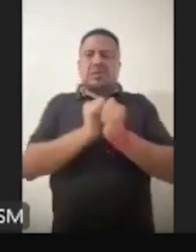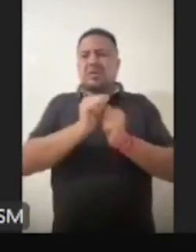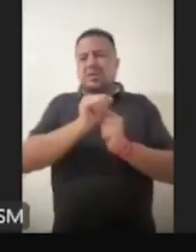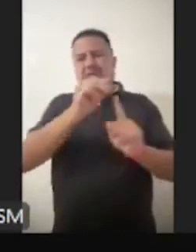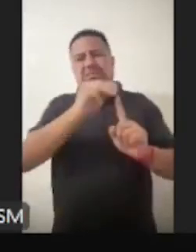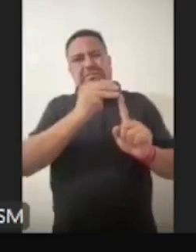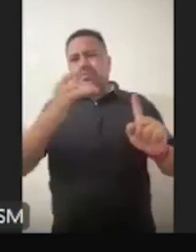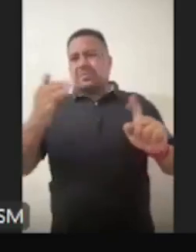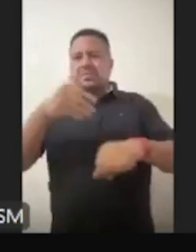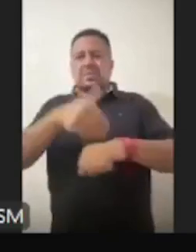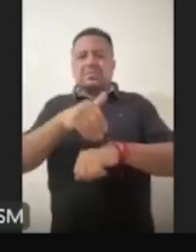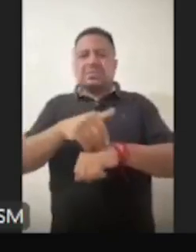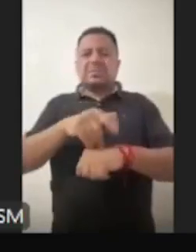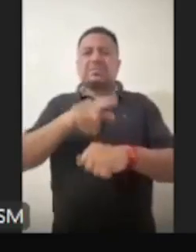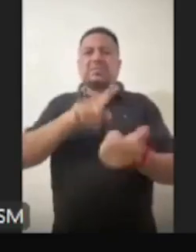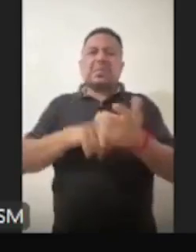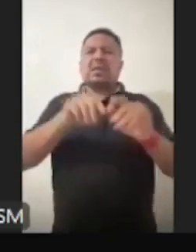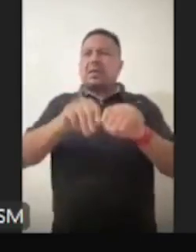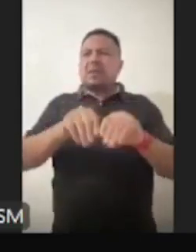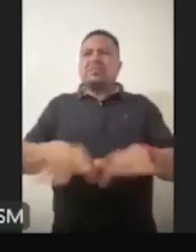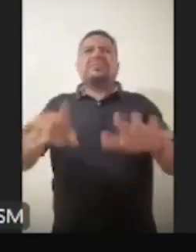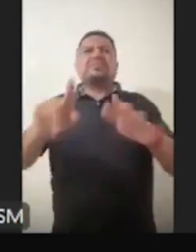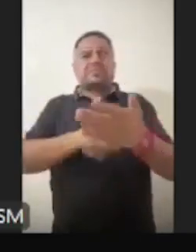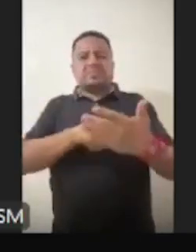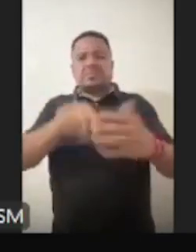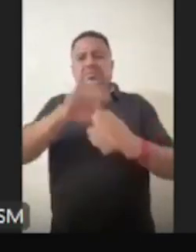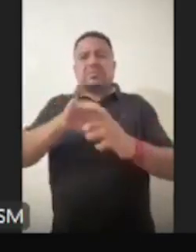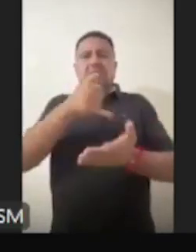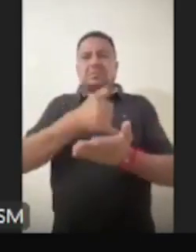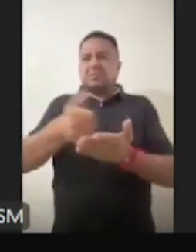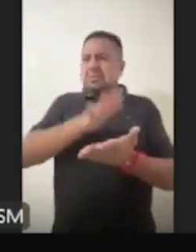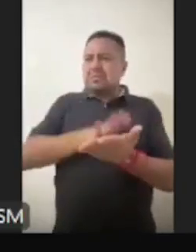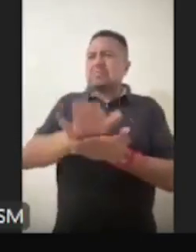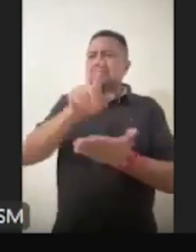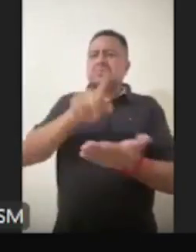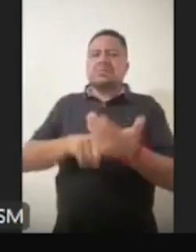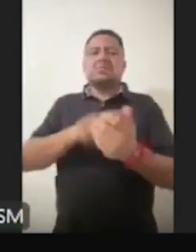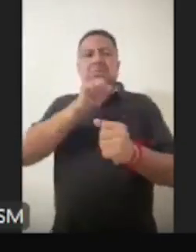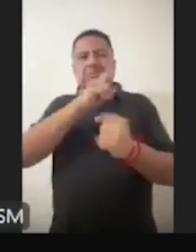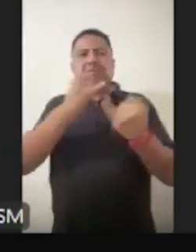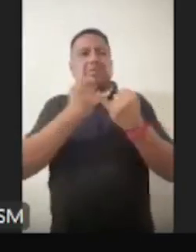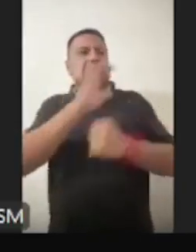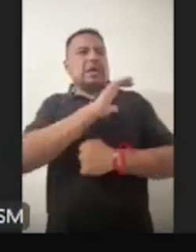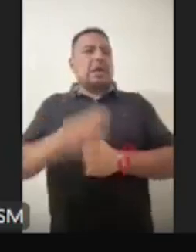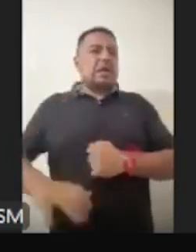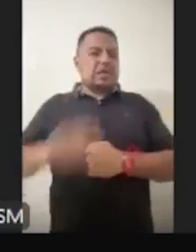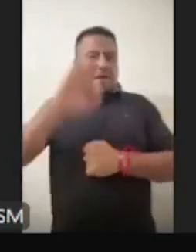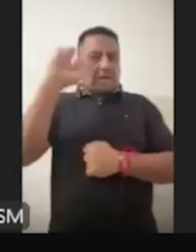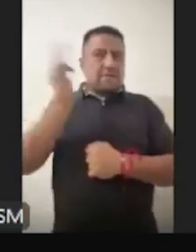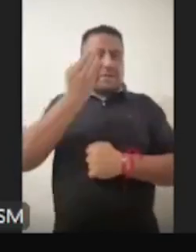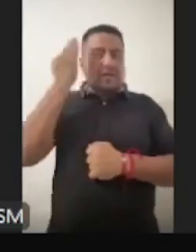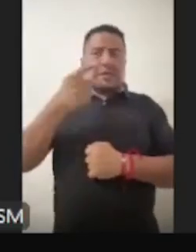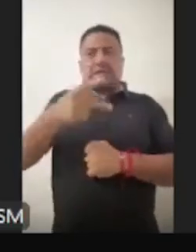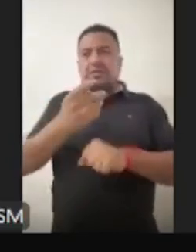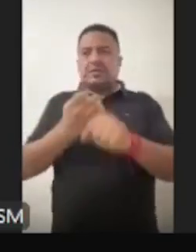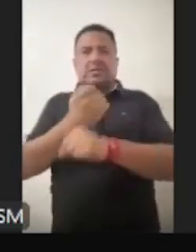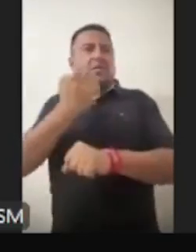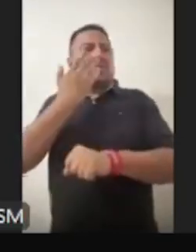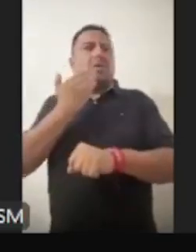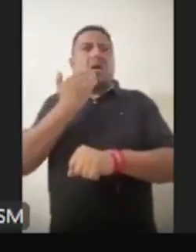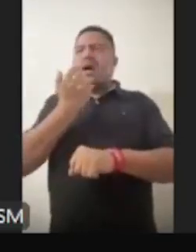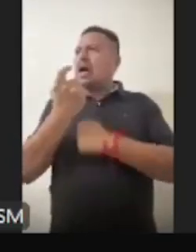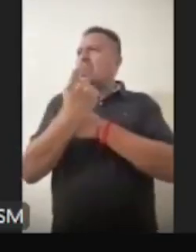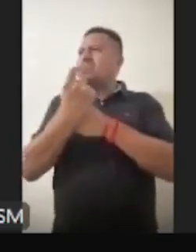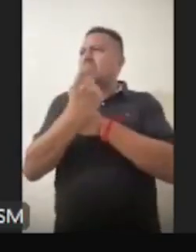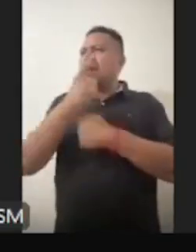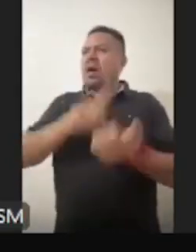de rubro propaganda electoral fija o impresa. La aparición simultánea de las candidaturas federales y locales no actualiza en automático alguna infracción en